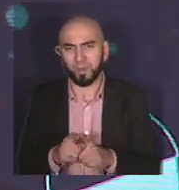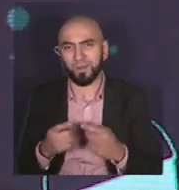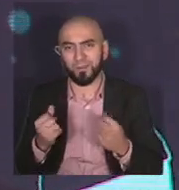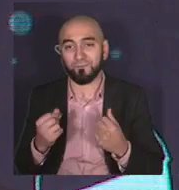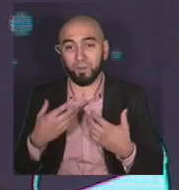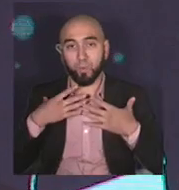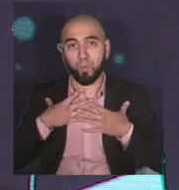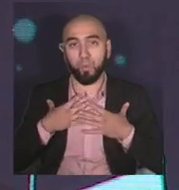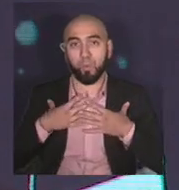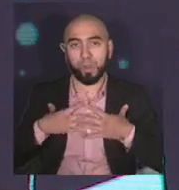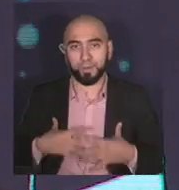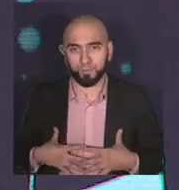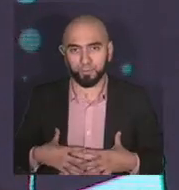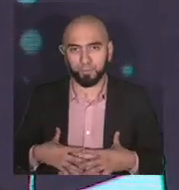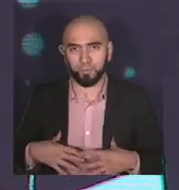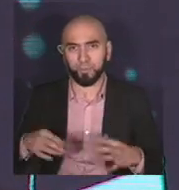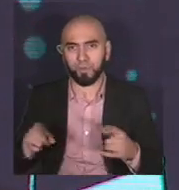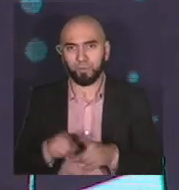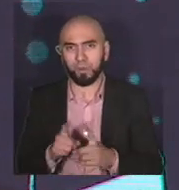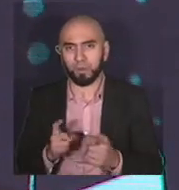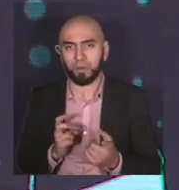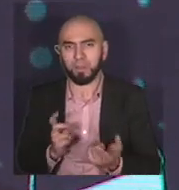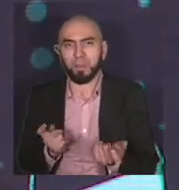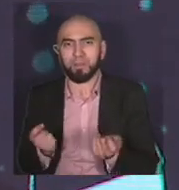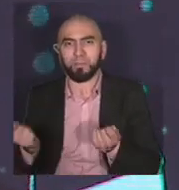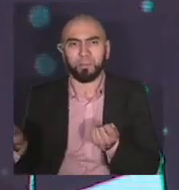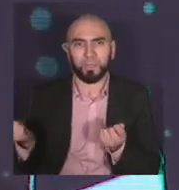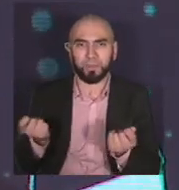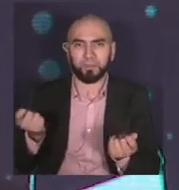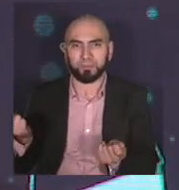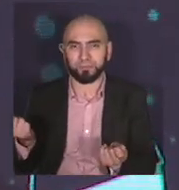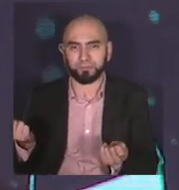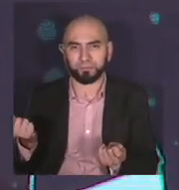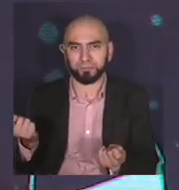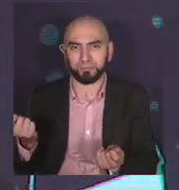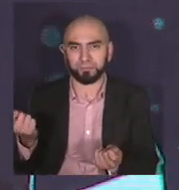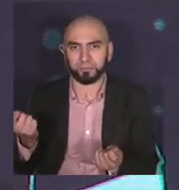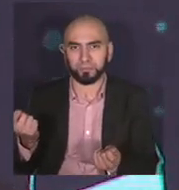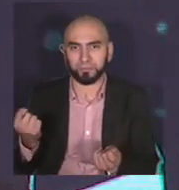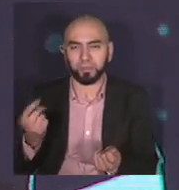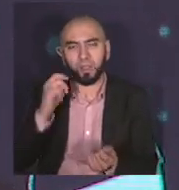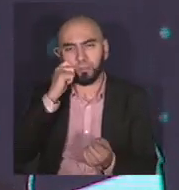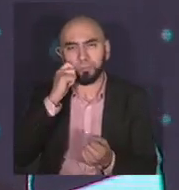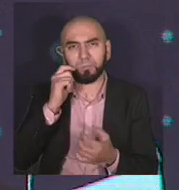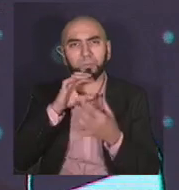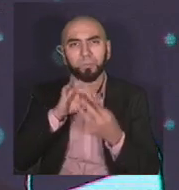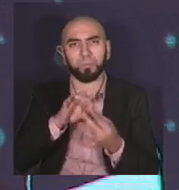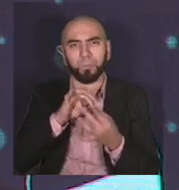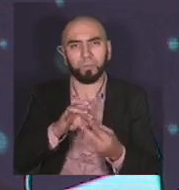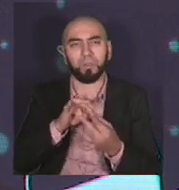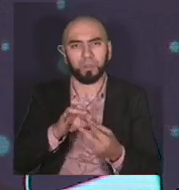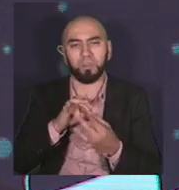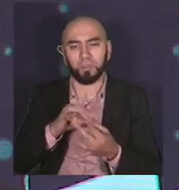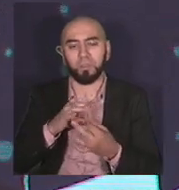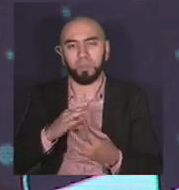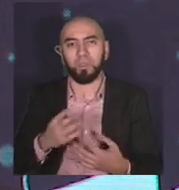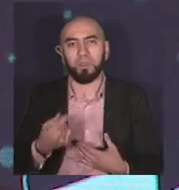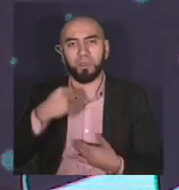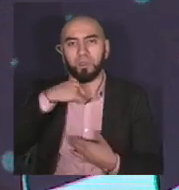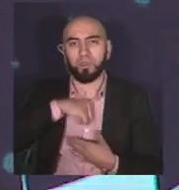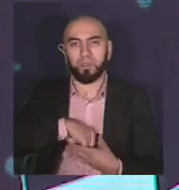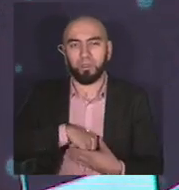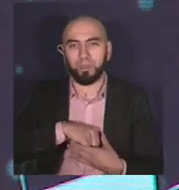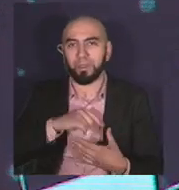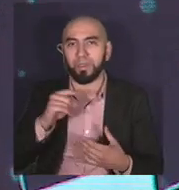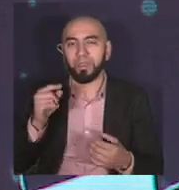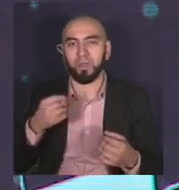fisiológicamente. Tiene que ver con aspectos de su sistema neuroendocrino y ha sido estudiado muy fuertemente ahora